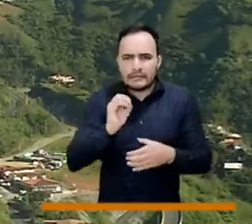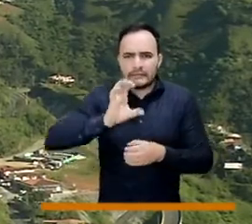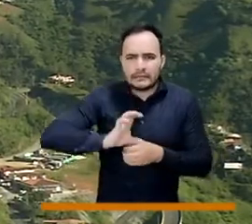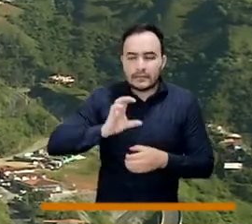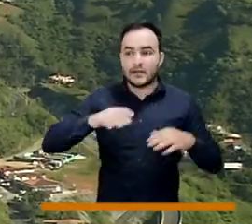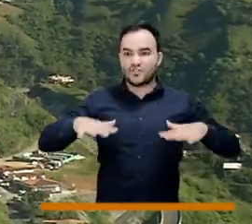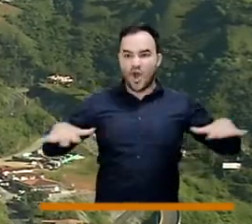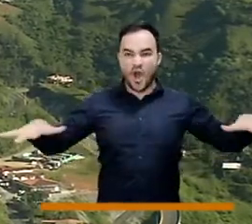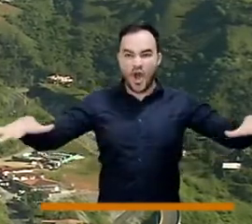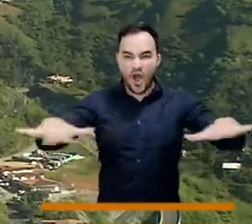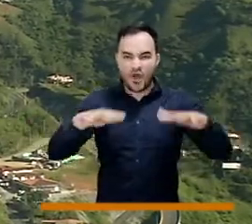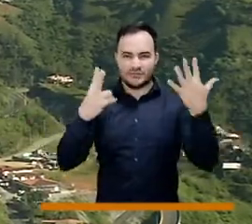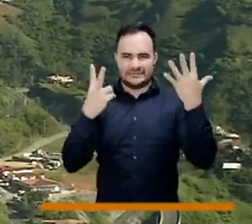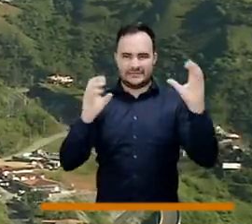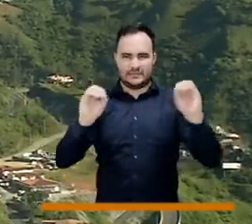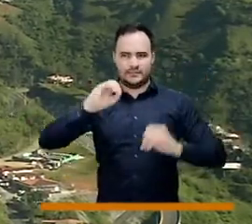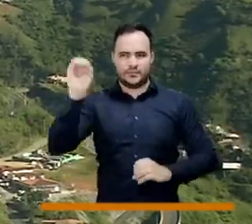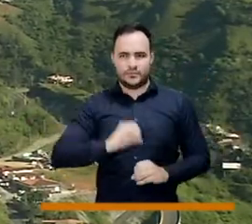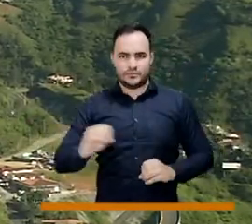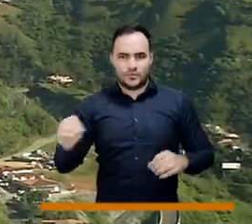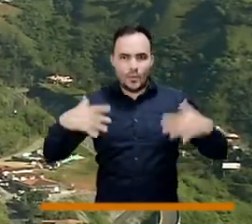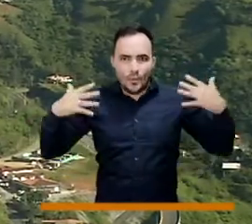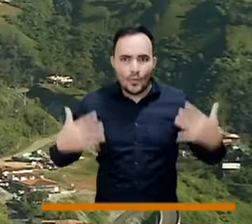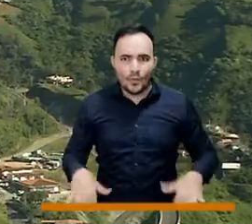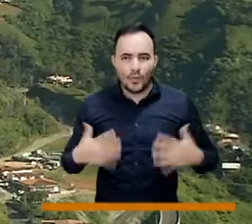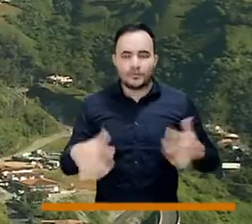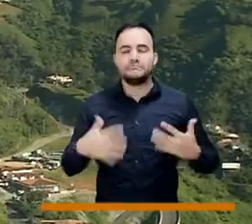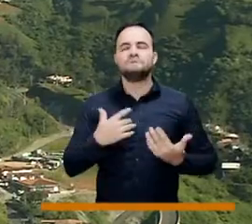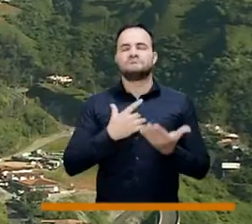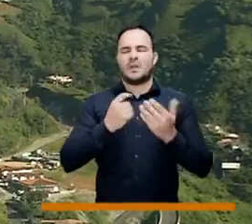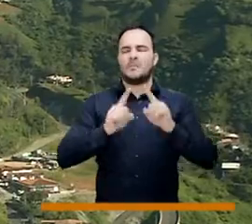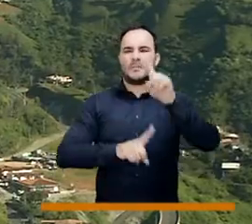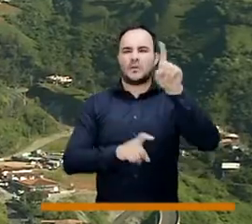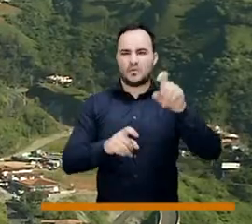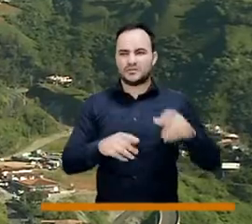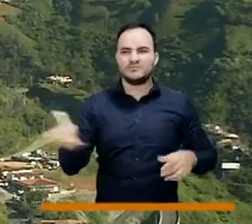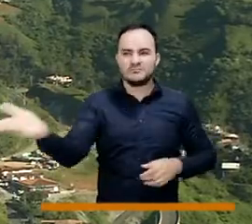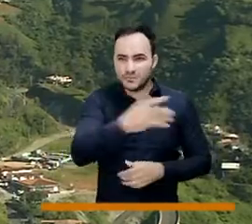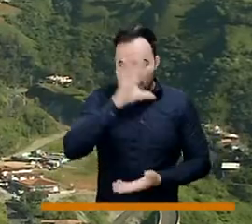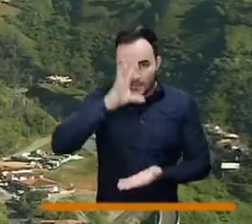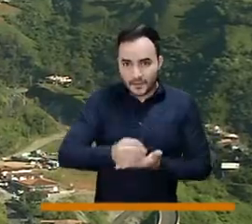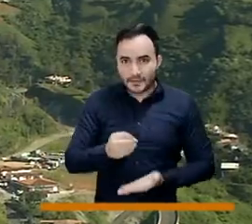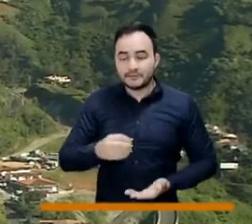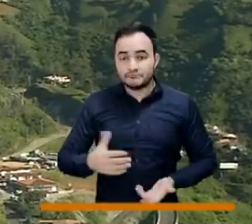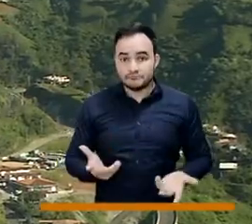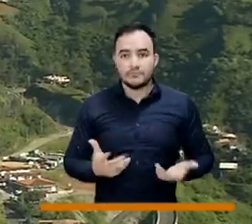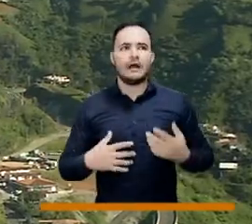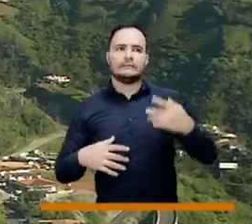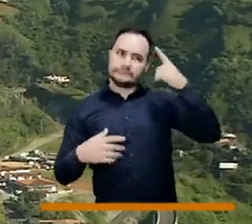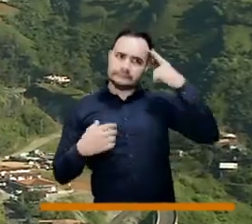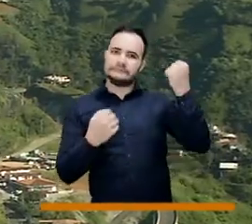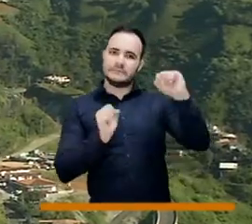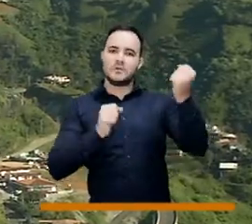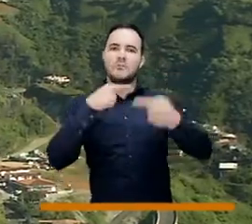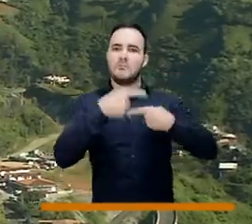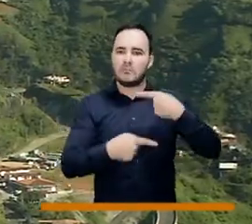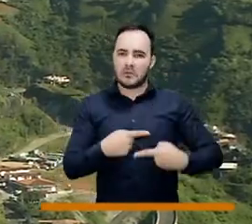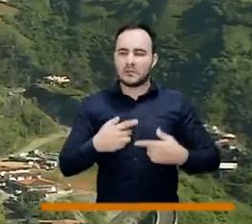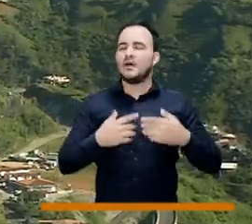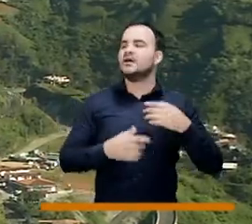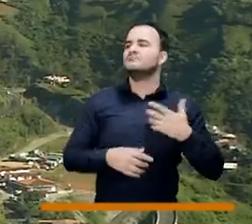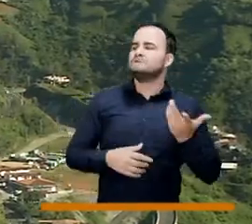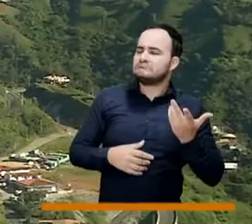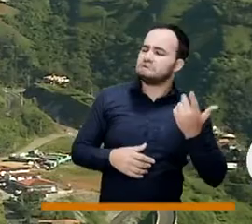estamos quedando sin campesinos. Y eso en la encuesta dice así, es preocupante el 83%. Ha dicho que es